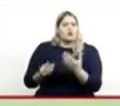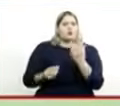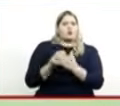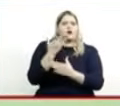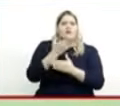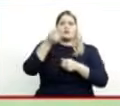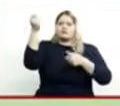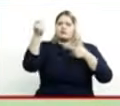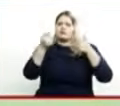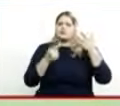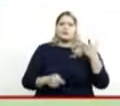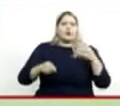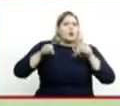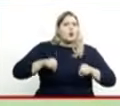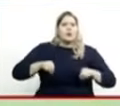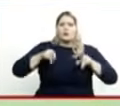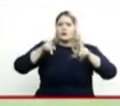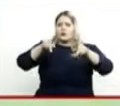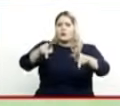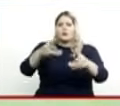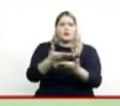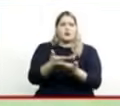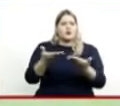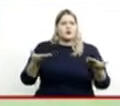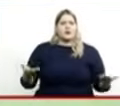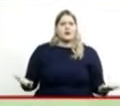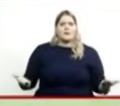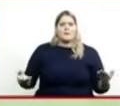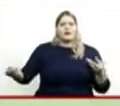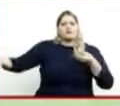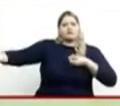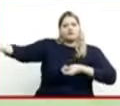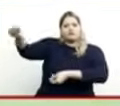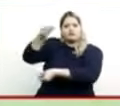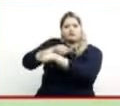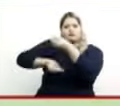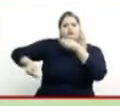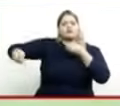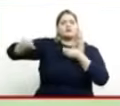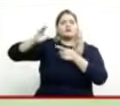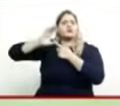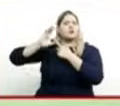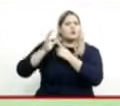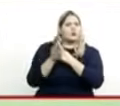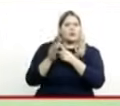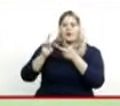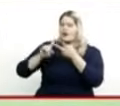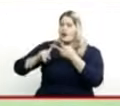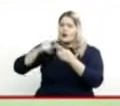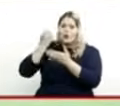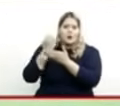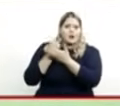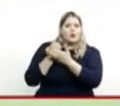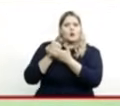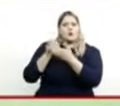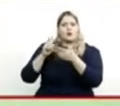y mercados para generar oportunidades de intercambio cultural, económico y empleo.